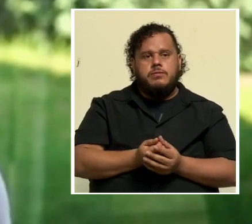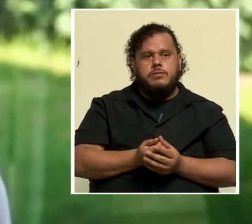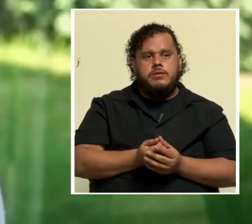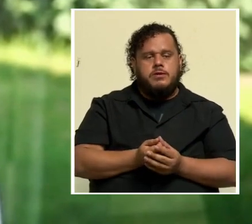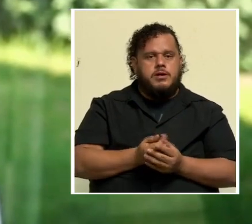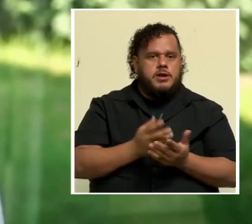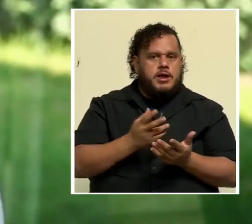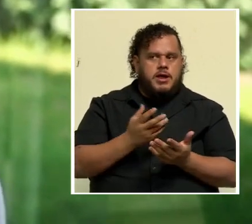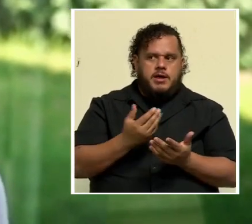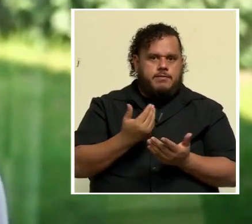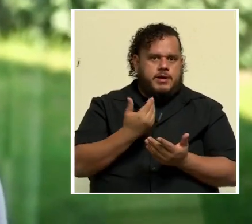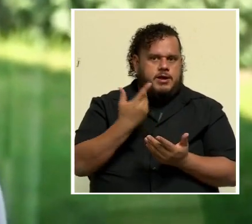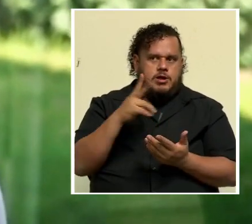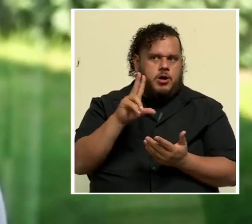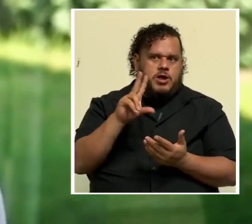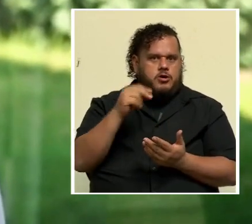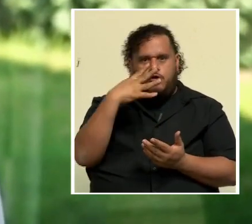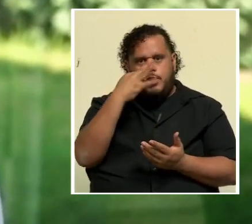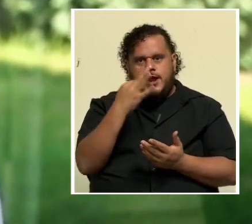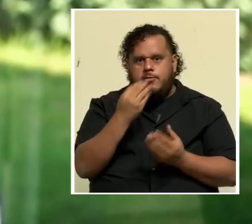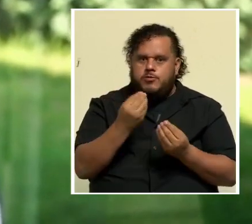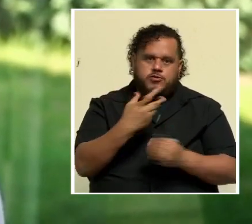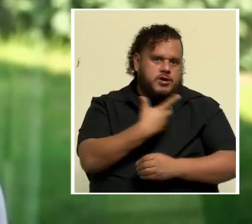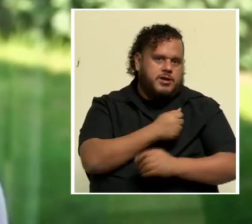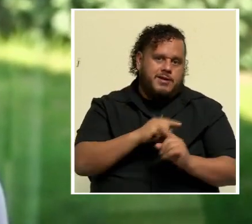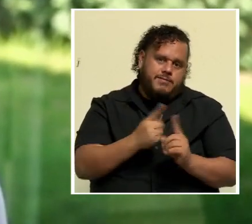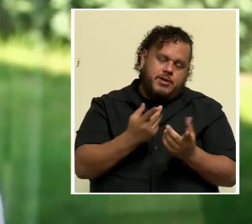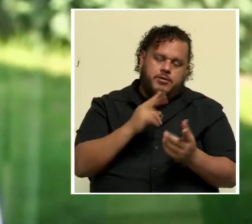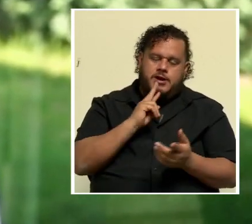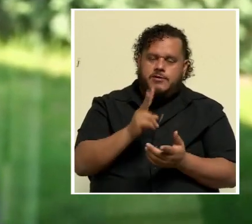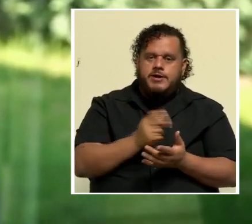no creamos mucho en la vacuna. Pero la